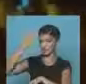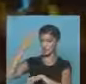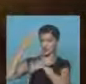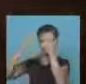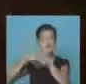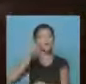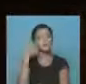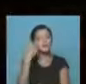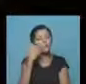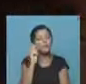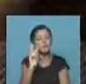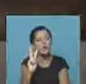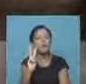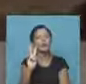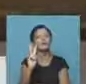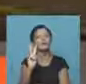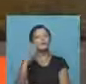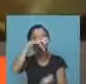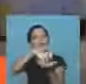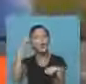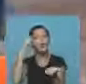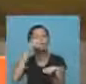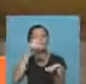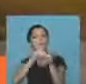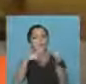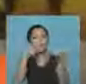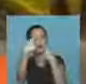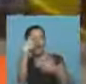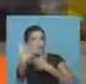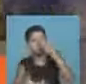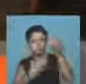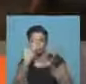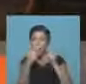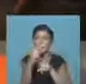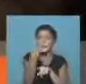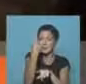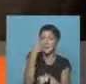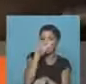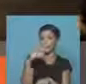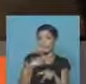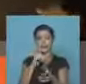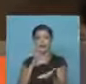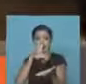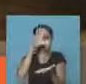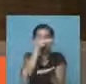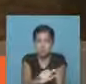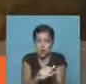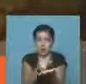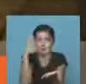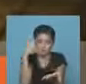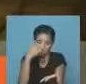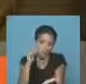visto esas imágenes del Congreso de Paraguay en llamas. Primero las multitudes queriendo tomar el Congreso, tomándolo en